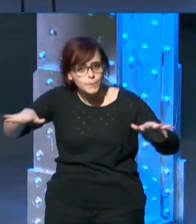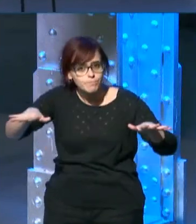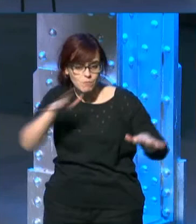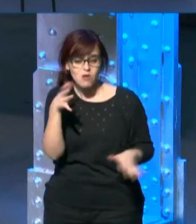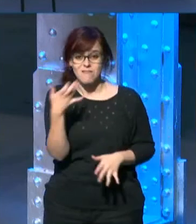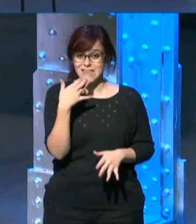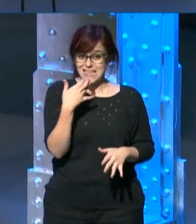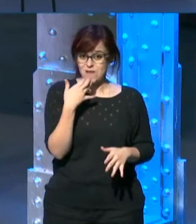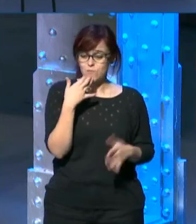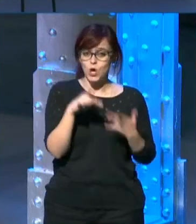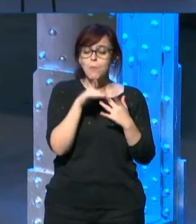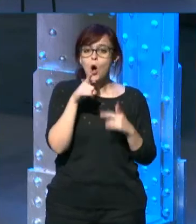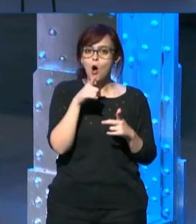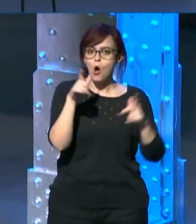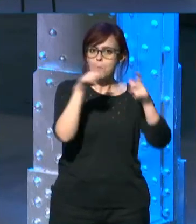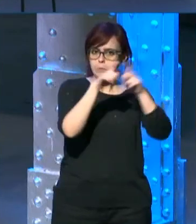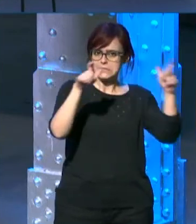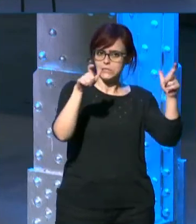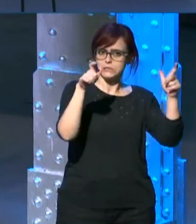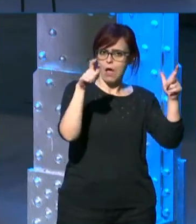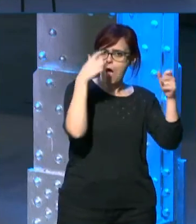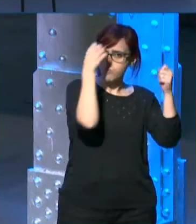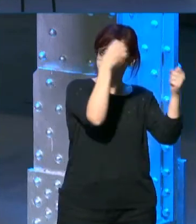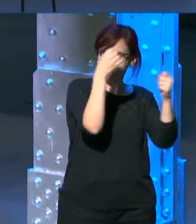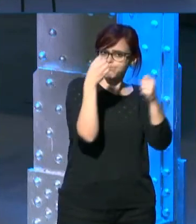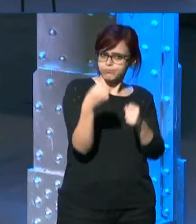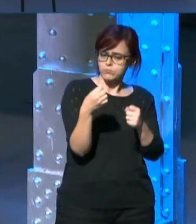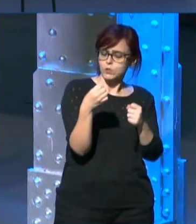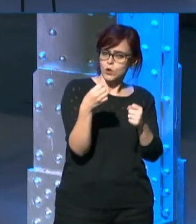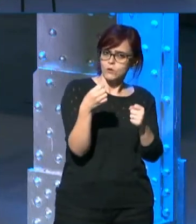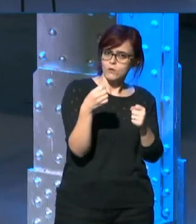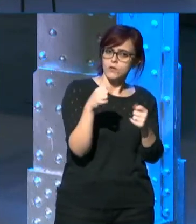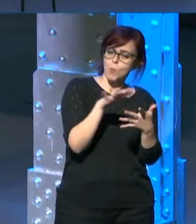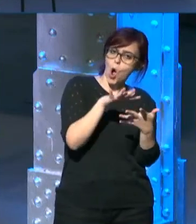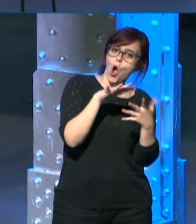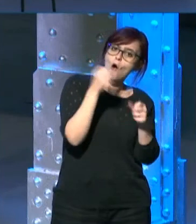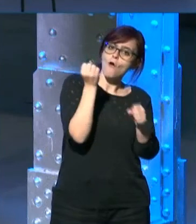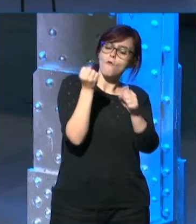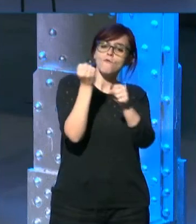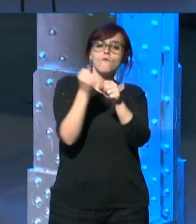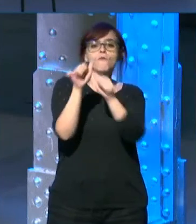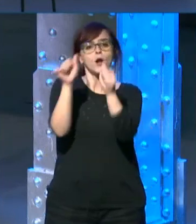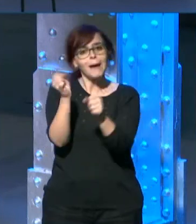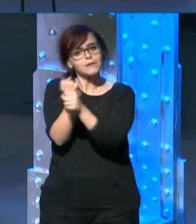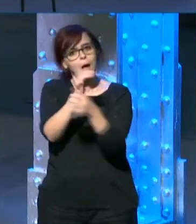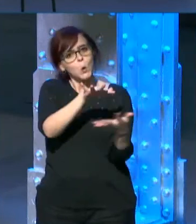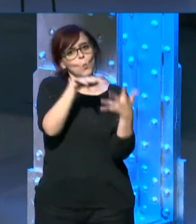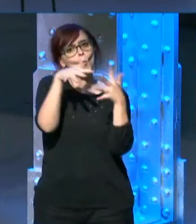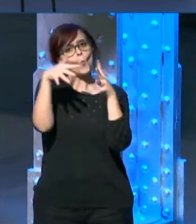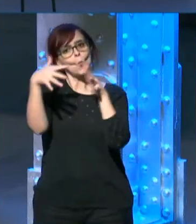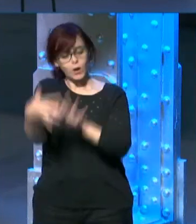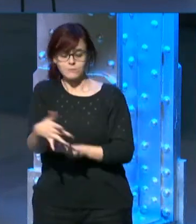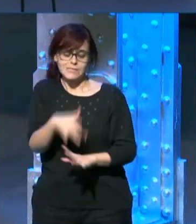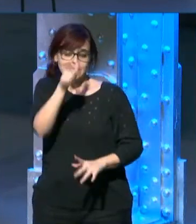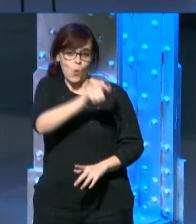de grandes colosos que están cambiando a esta forma de trabajo. Es posible que tengan nichos de resistentes